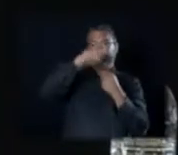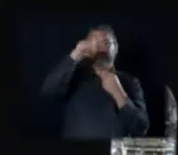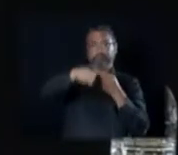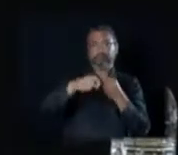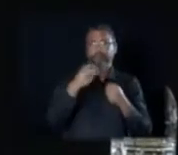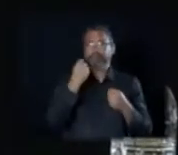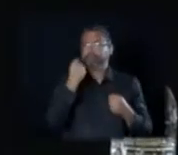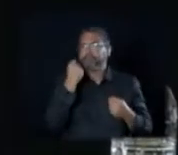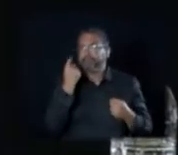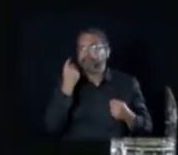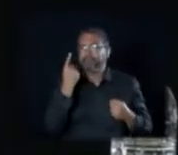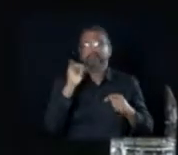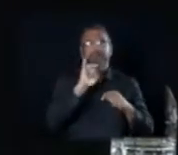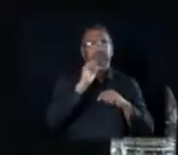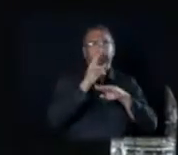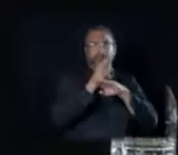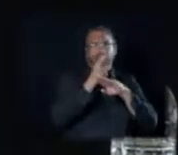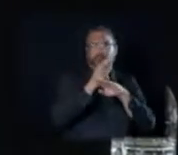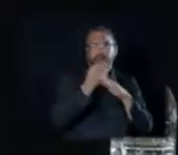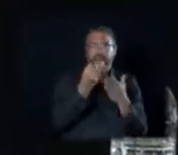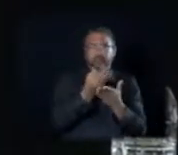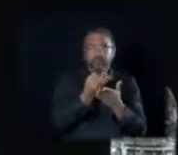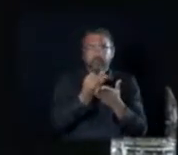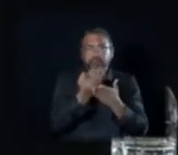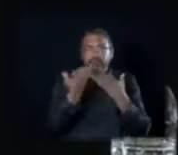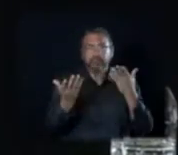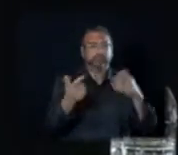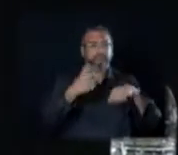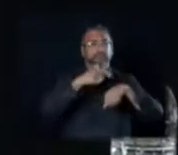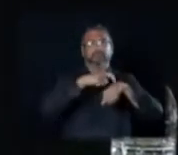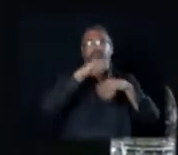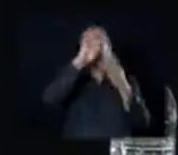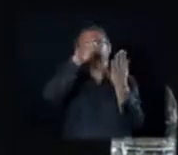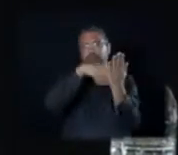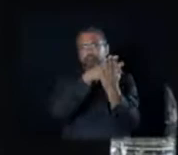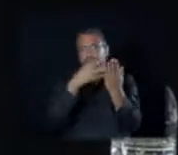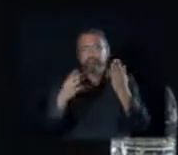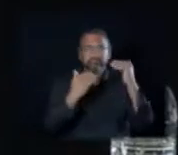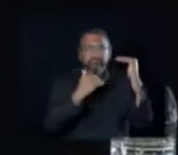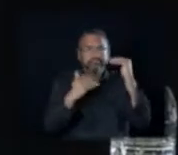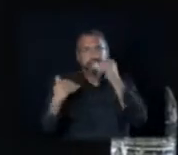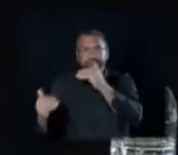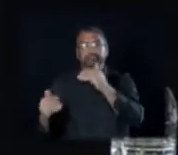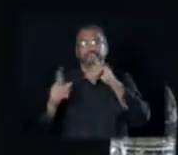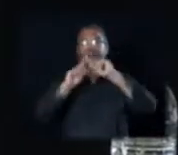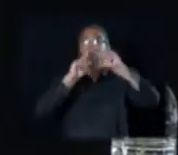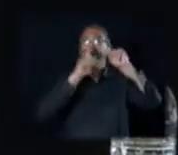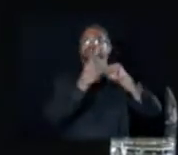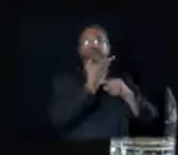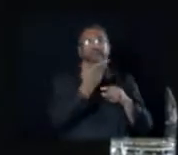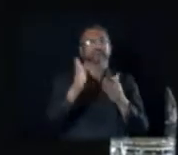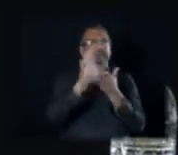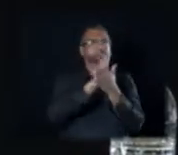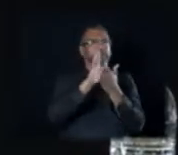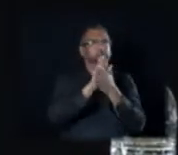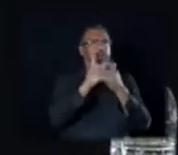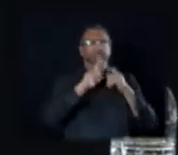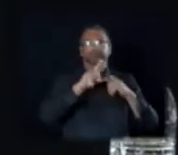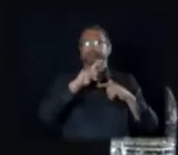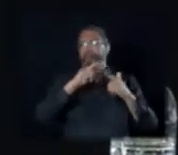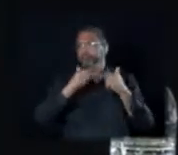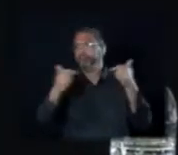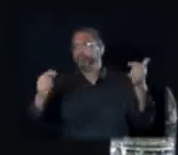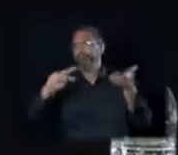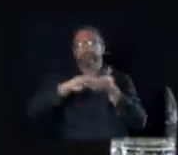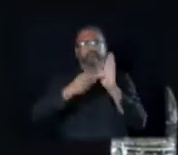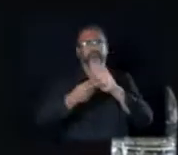a ser quien entienda la Junta, las fuentes, el uso de los fondos, las fechas para crear a cuentas y cualquier restricción